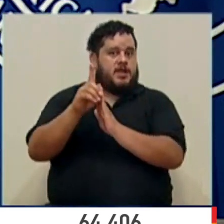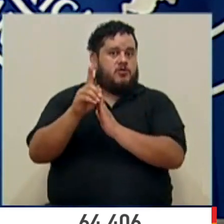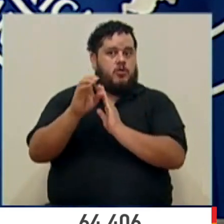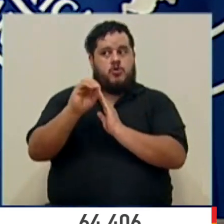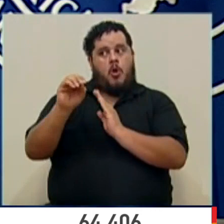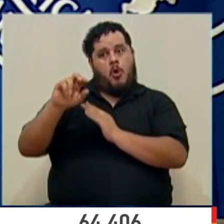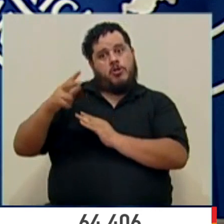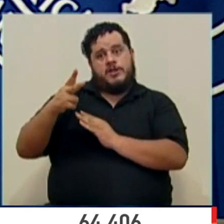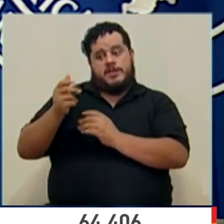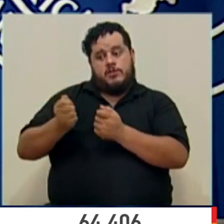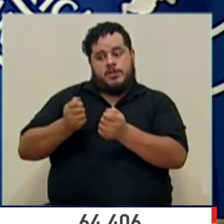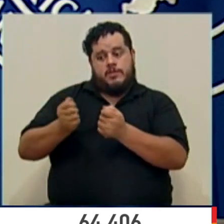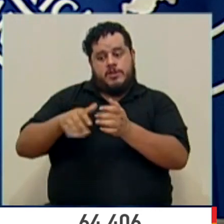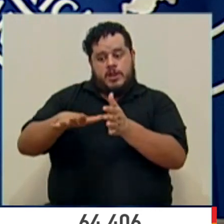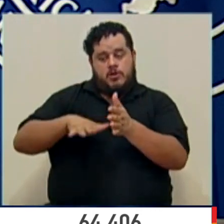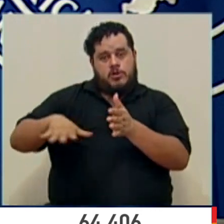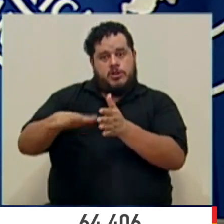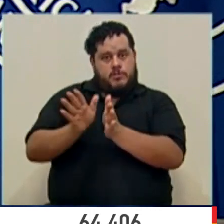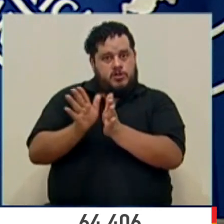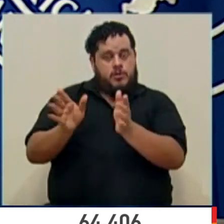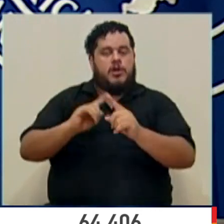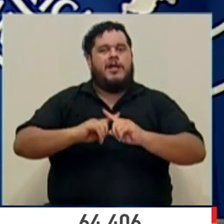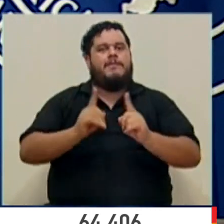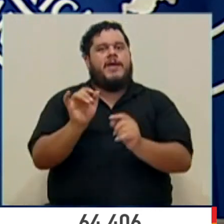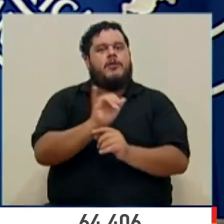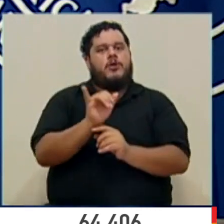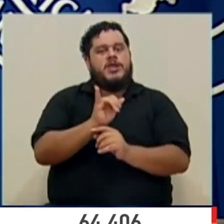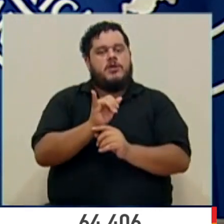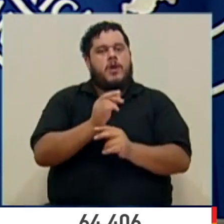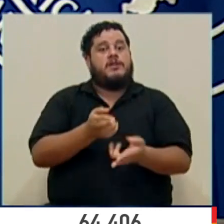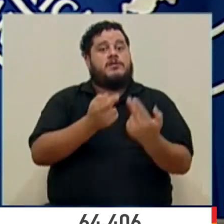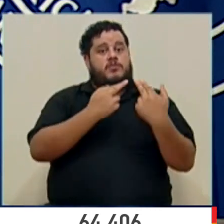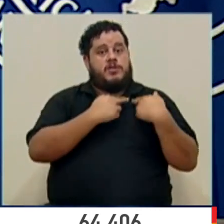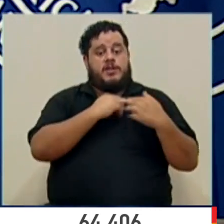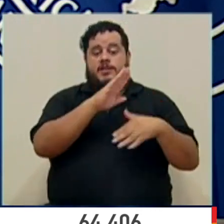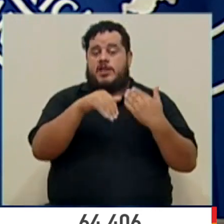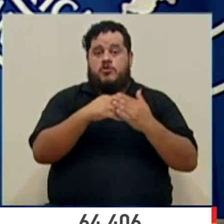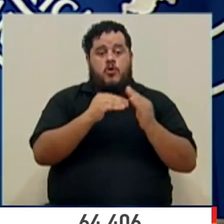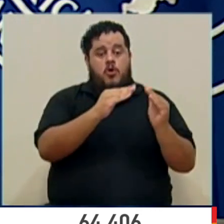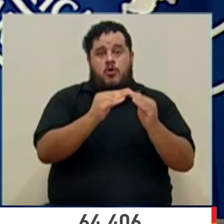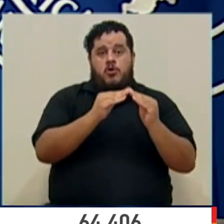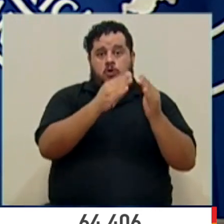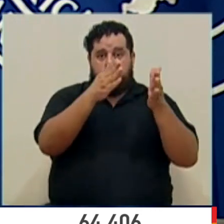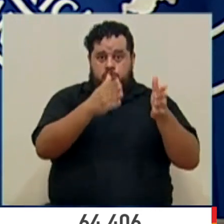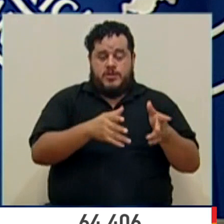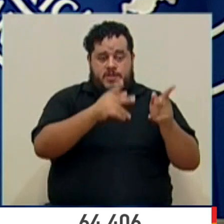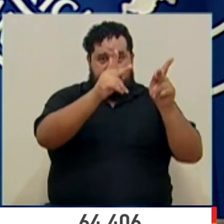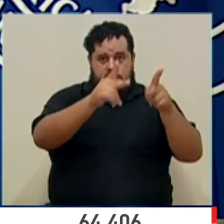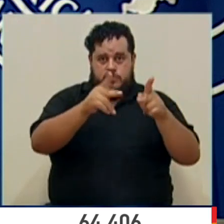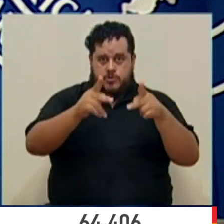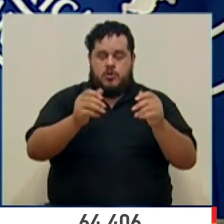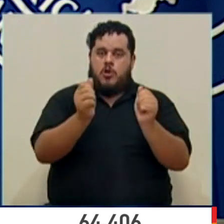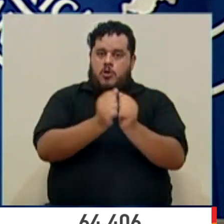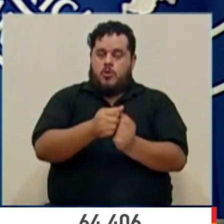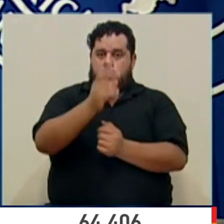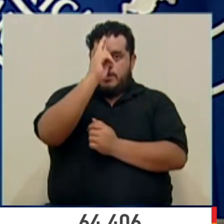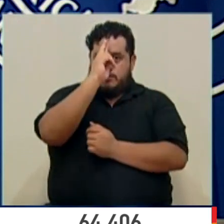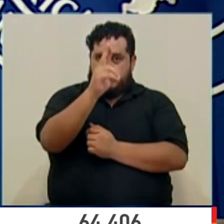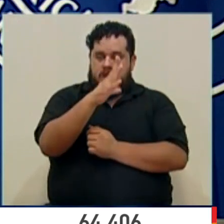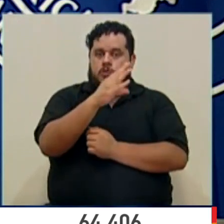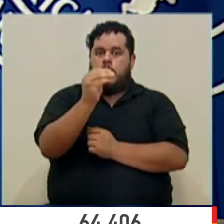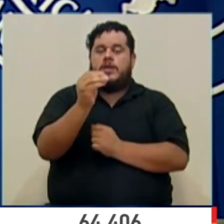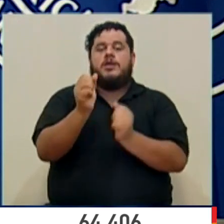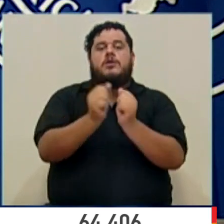o terceros que administran los espacios públicos, pero también de los y de las ciudadanas, con el respeto y con